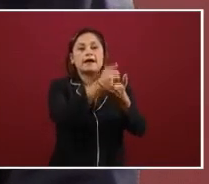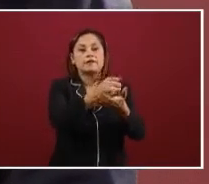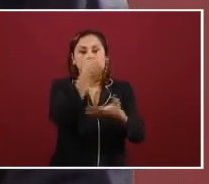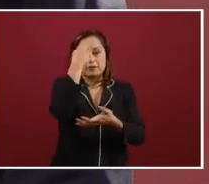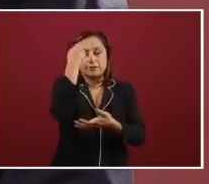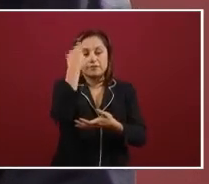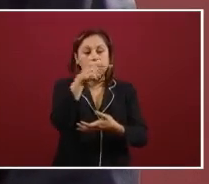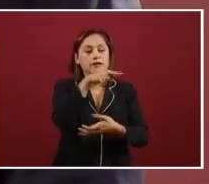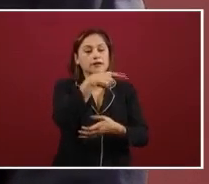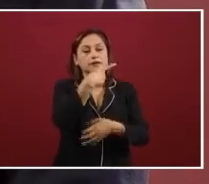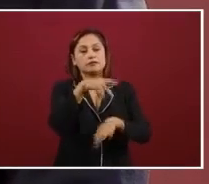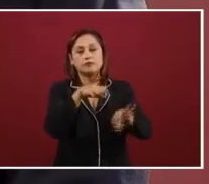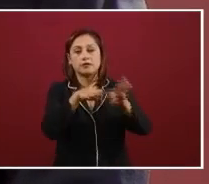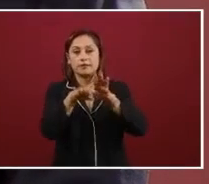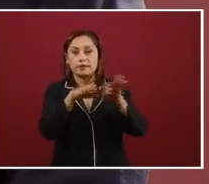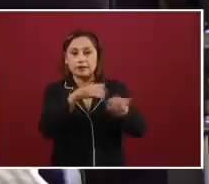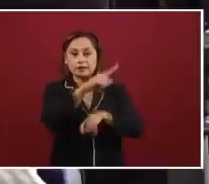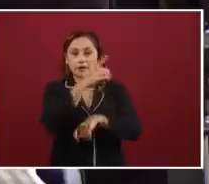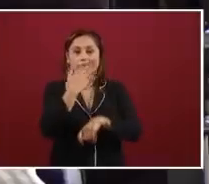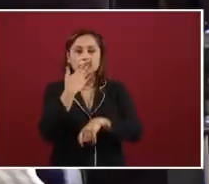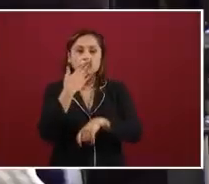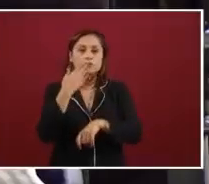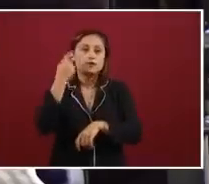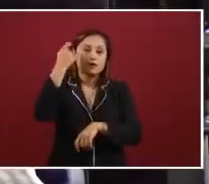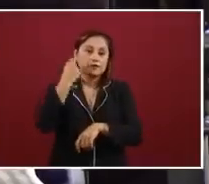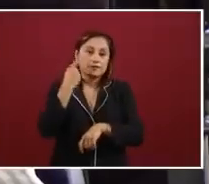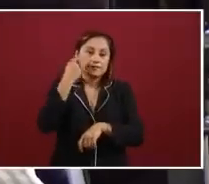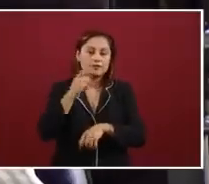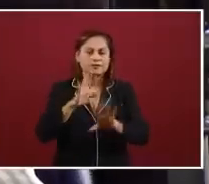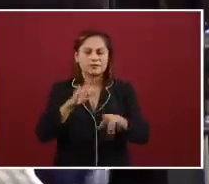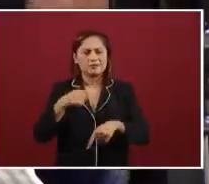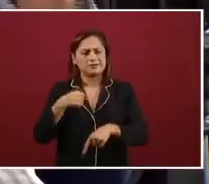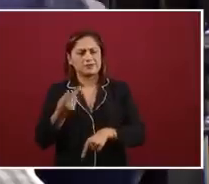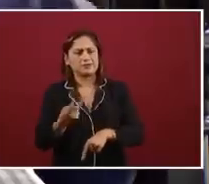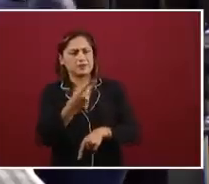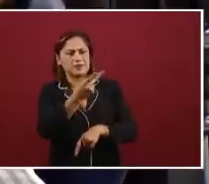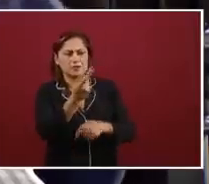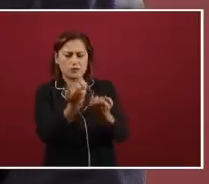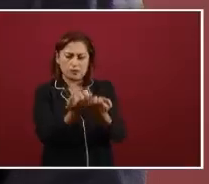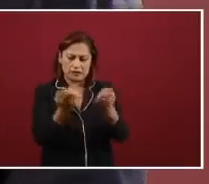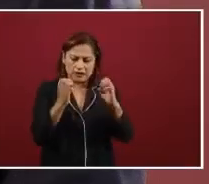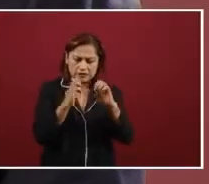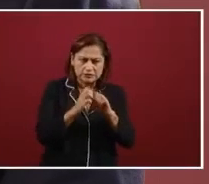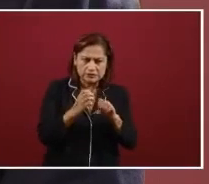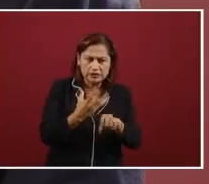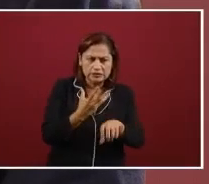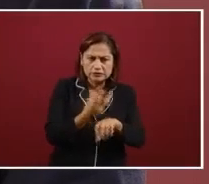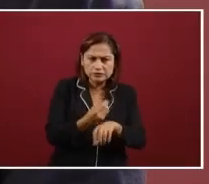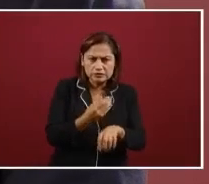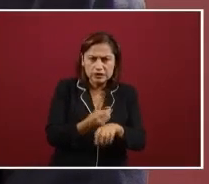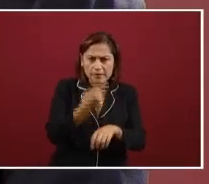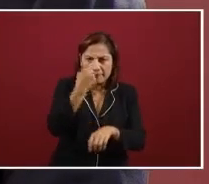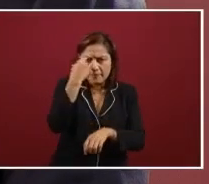de Sonora. ¿Los estadios se van a utilizar como escuelas o qué proyectos? Van a ser escuelas,